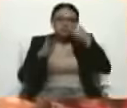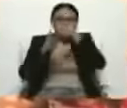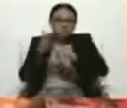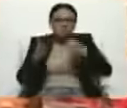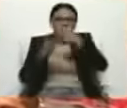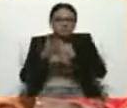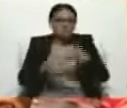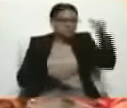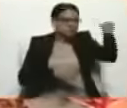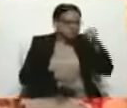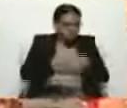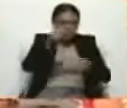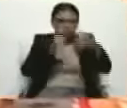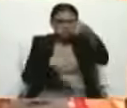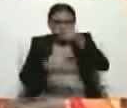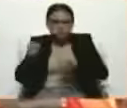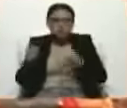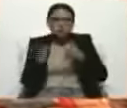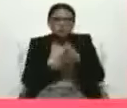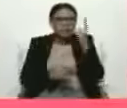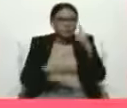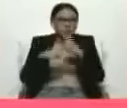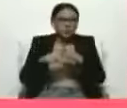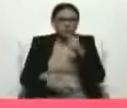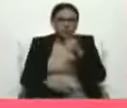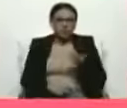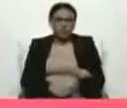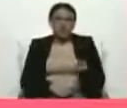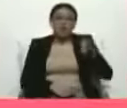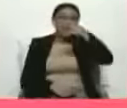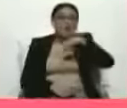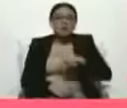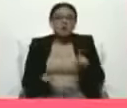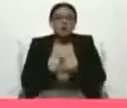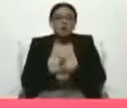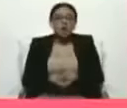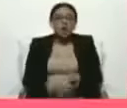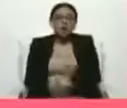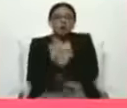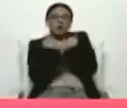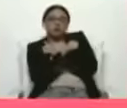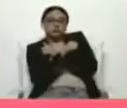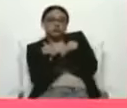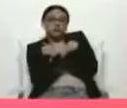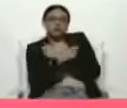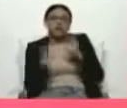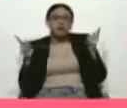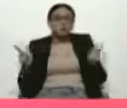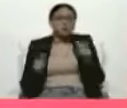antes, durante y después, nadie puede bajar la guardia después que votó.